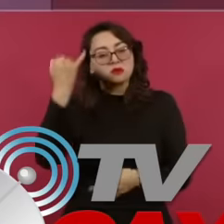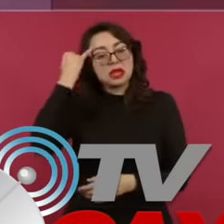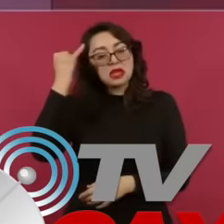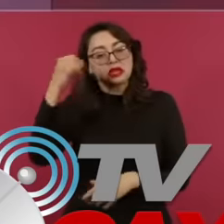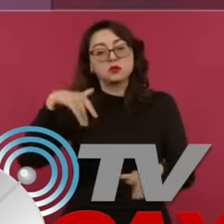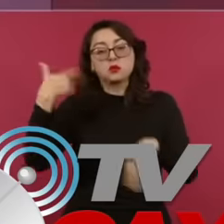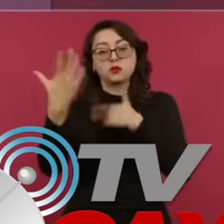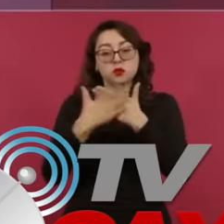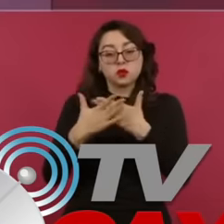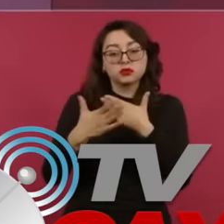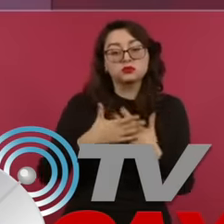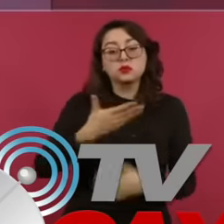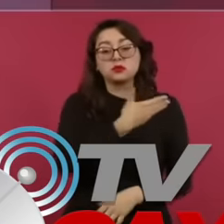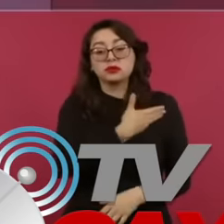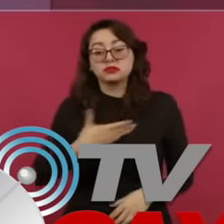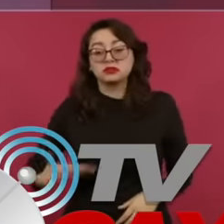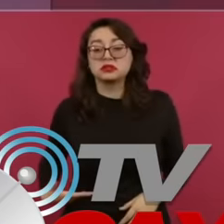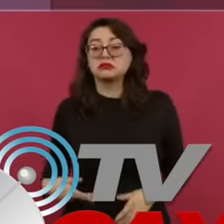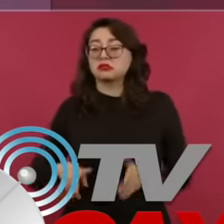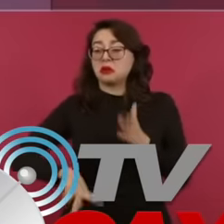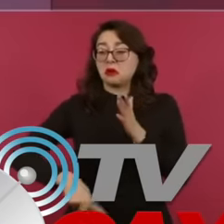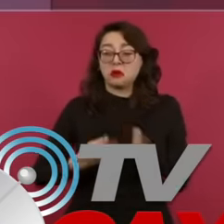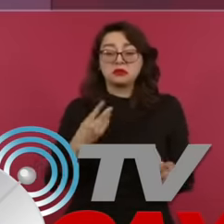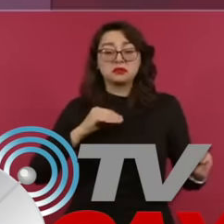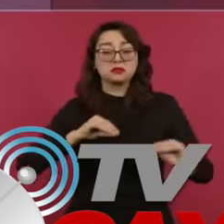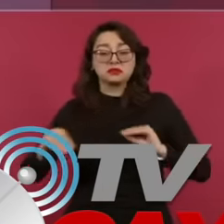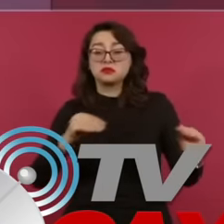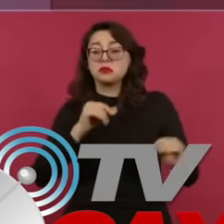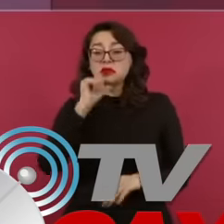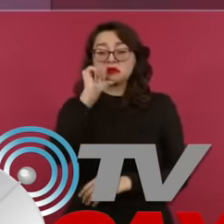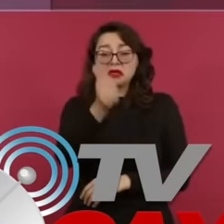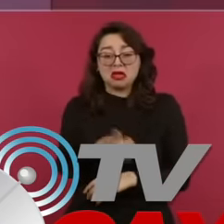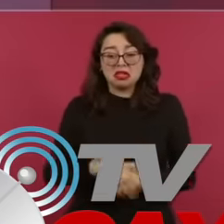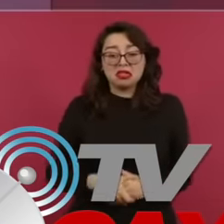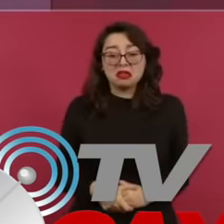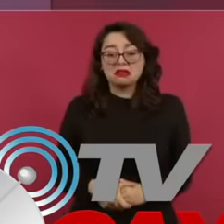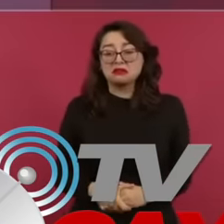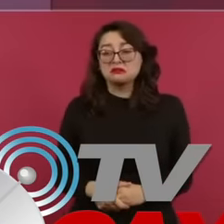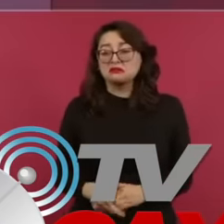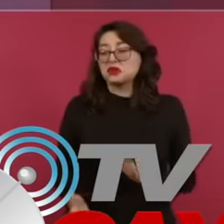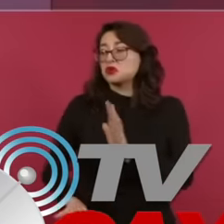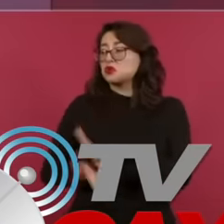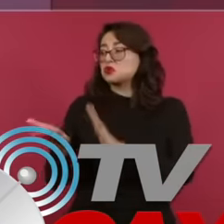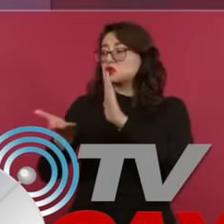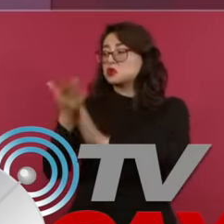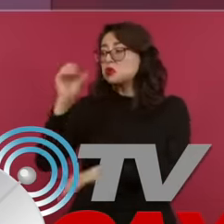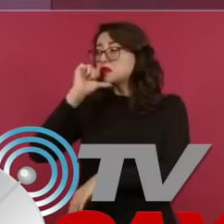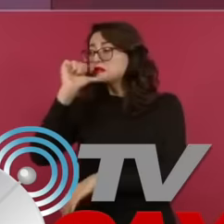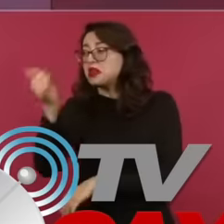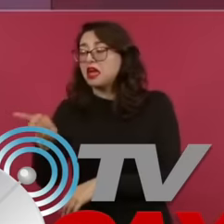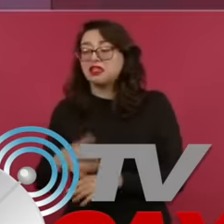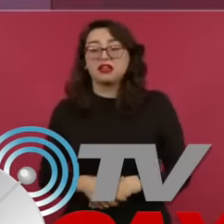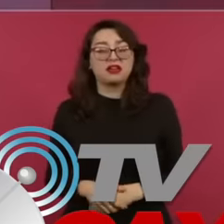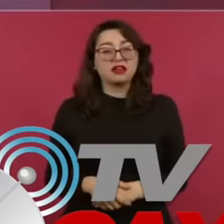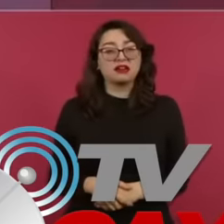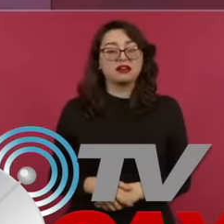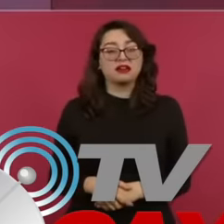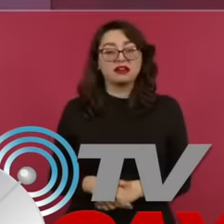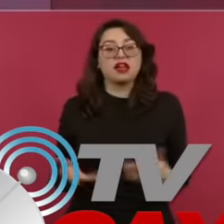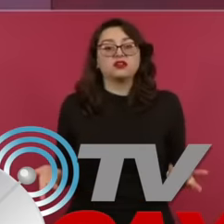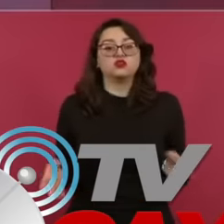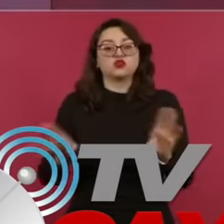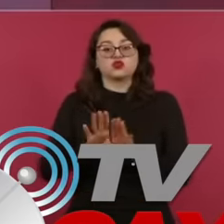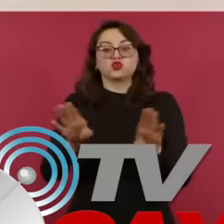¿Y cómo se reactiva la economía? ¿Y cómo se siguen generando empleos? ¿Y cómo se garantiza el bienestar?